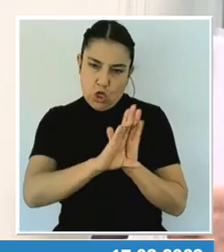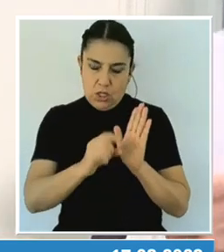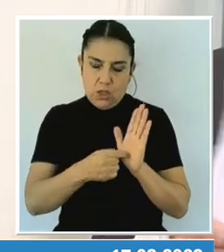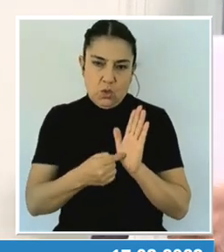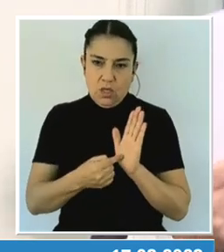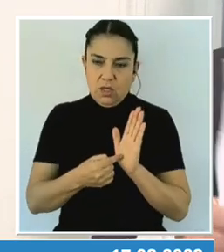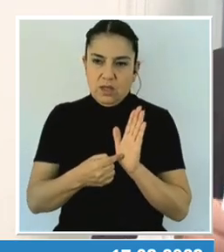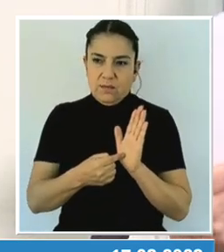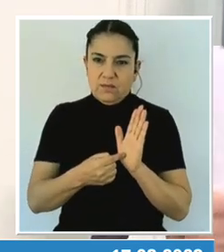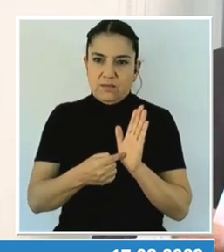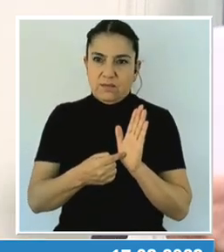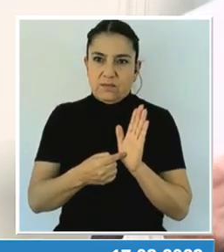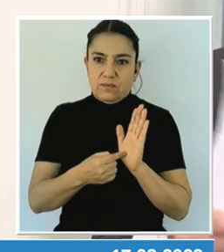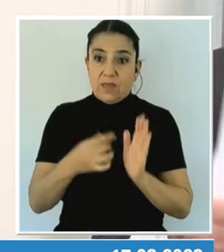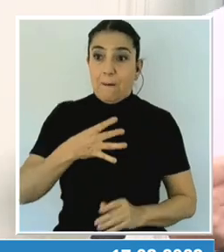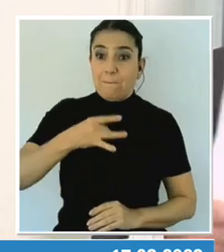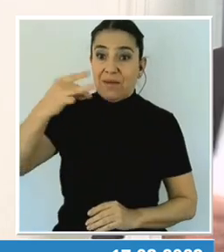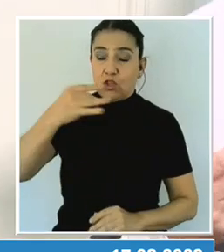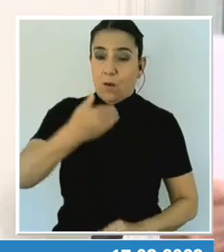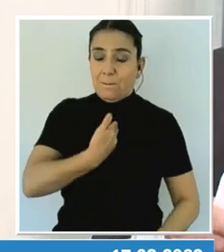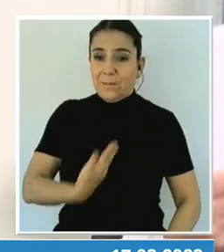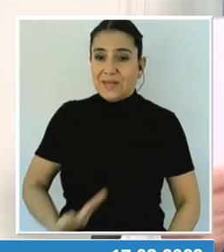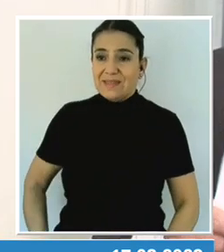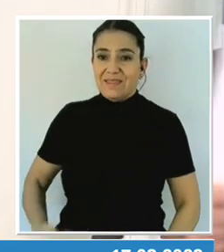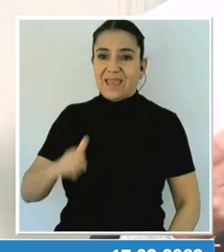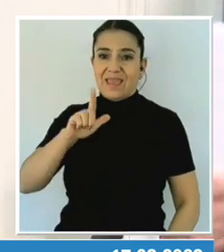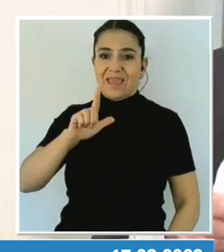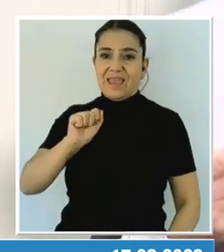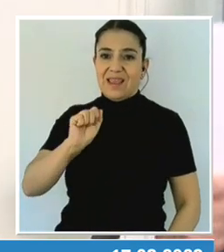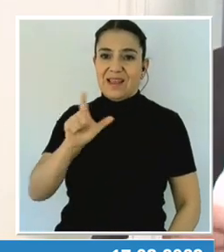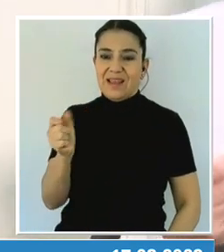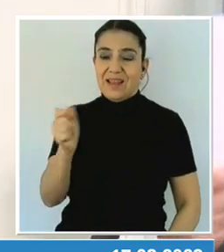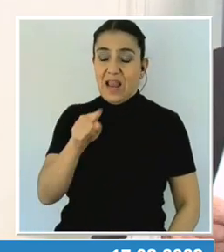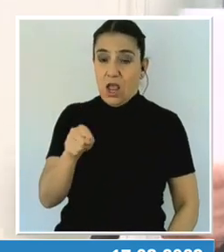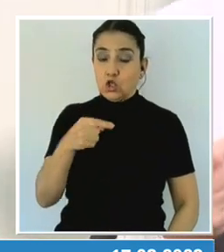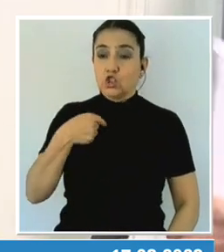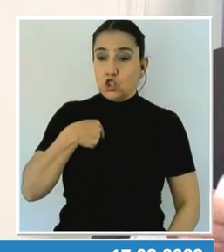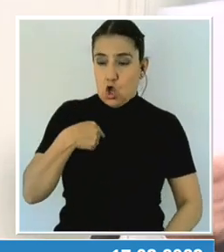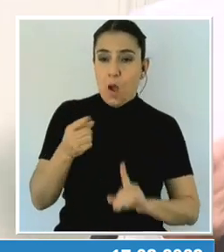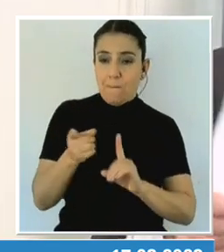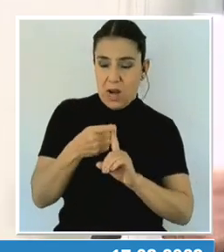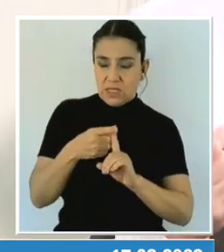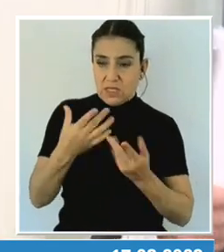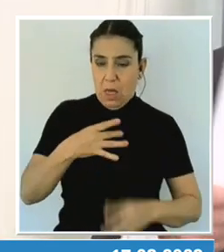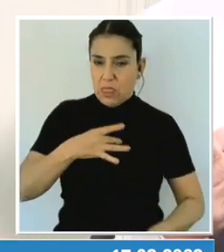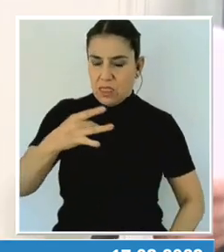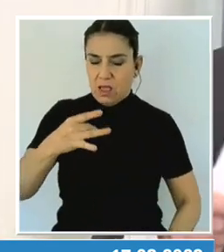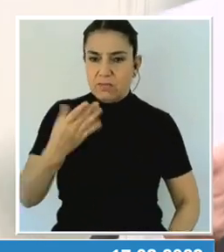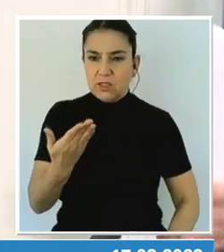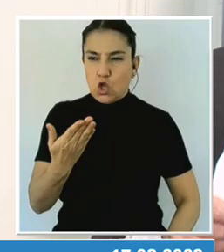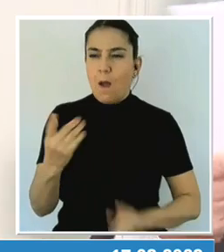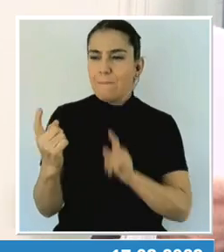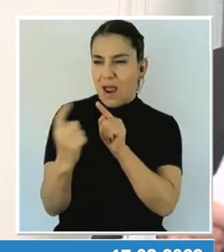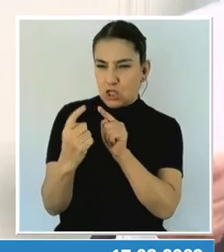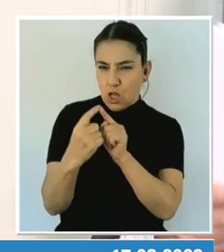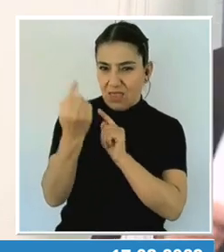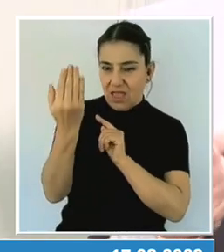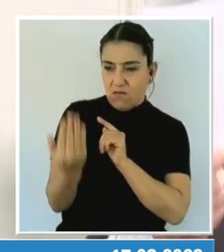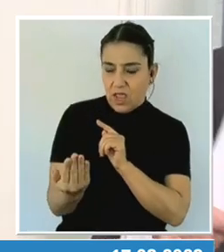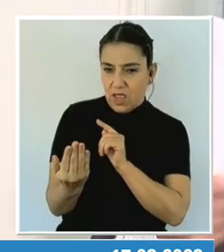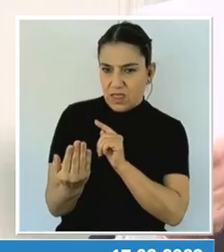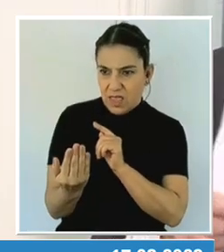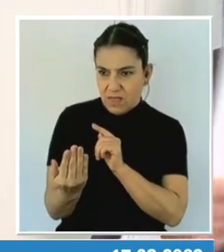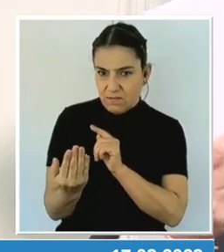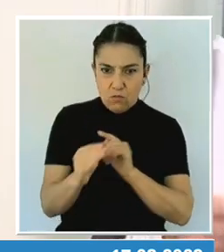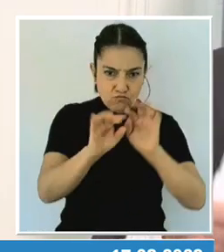Me invitó el presidente Lagos a participar, incluso personalmente con él, en capítulos completos